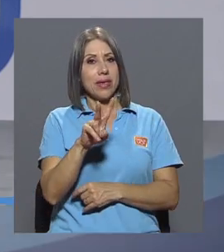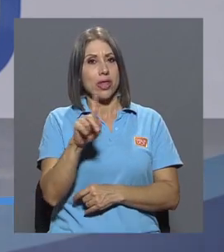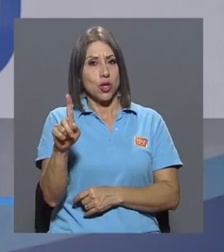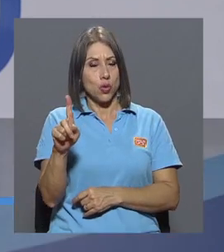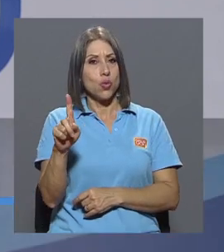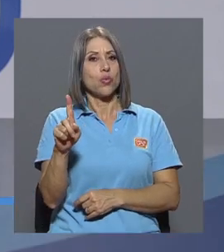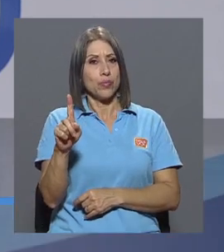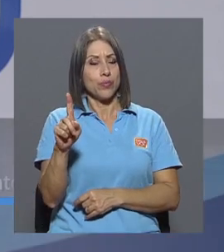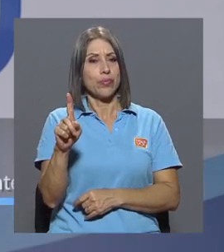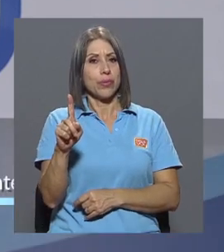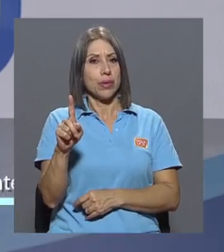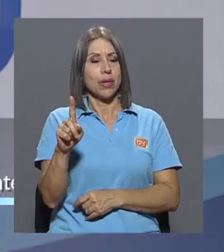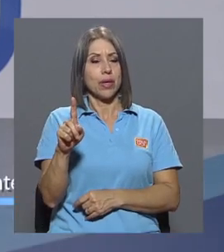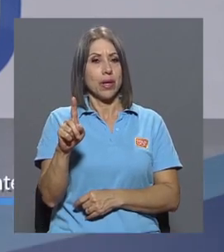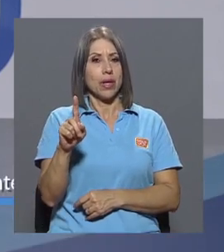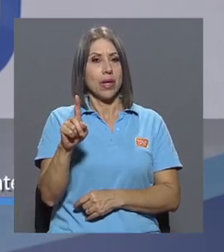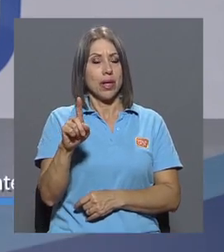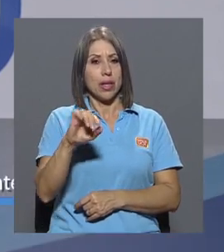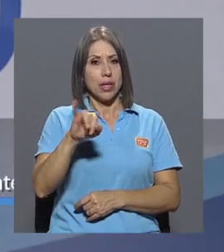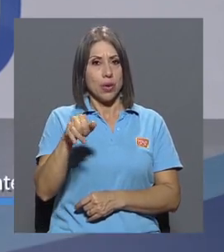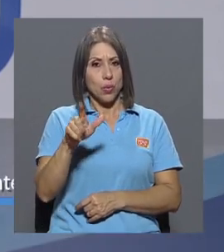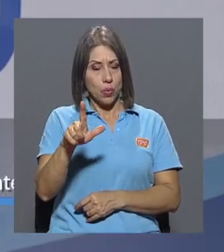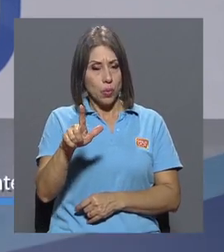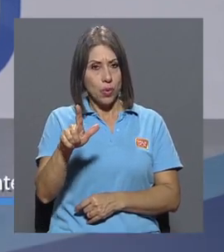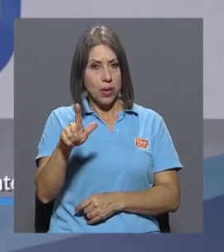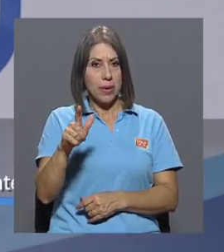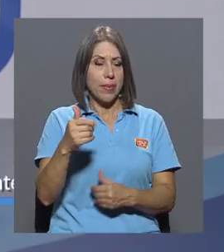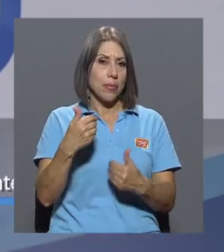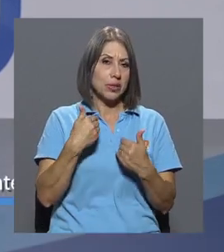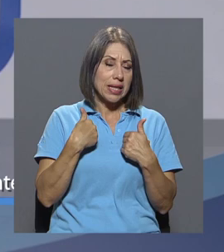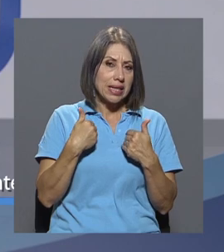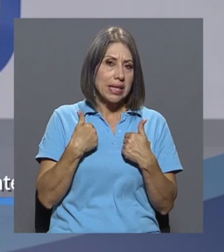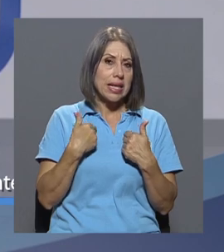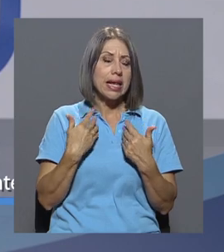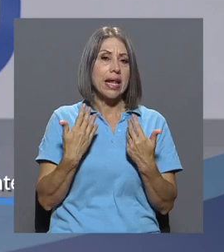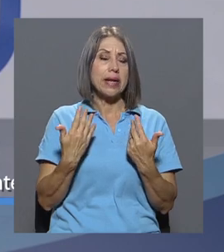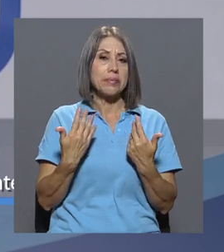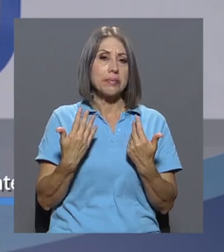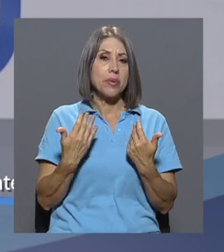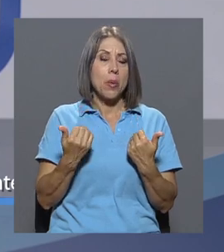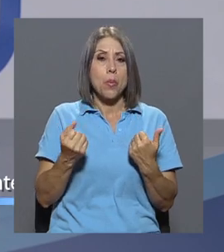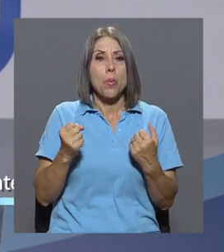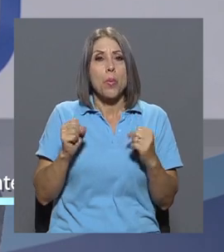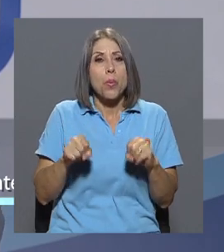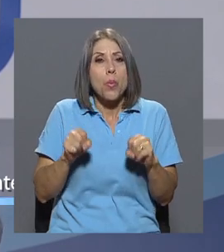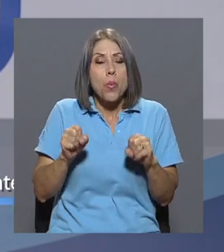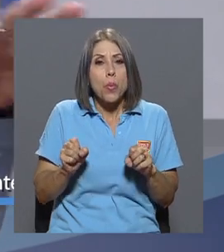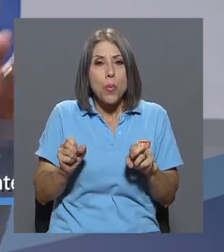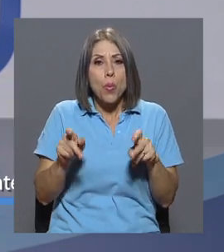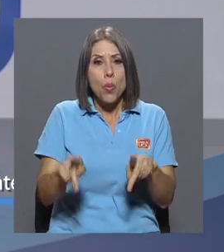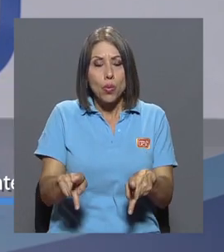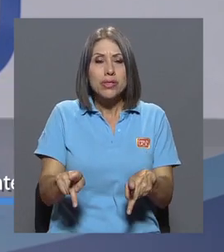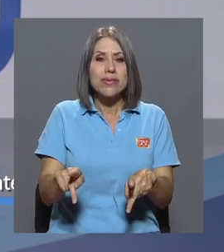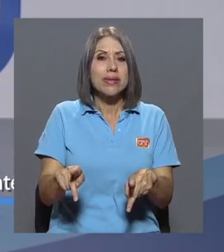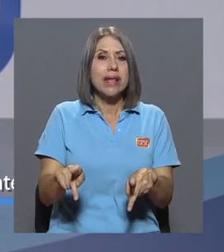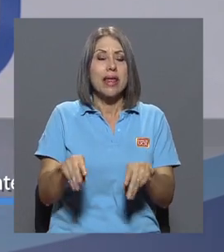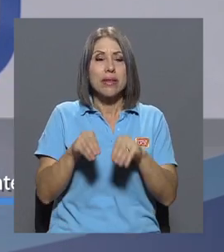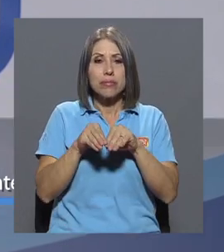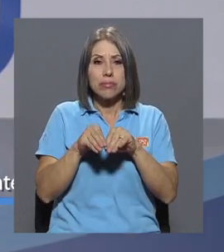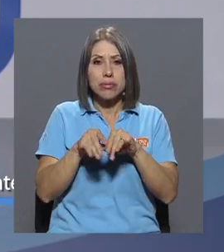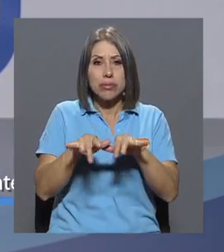vamos a tener digamos la posibilidad de abarcar todo el